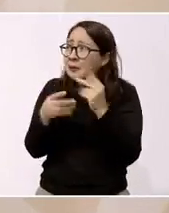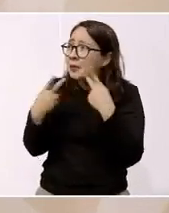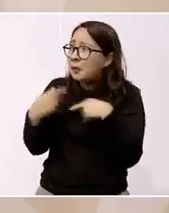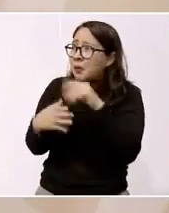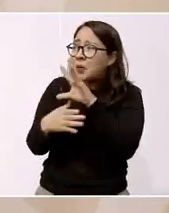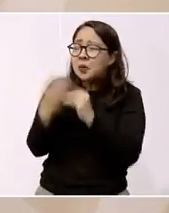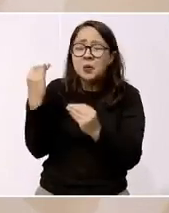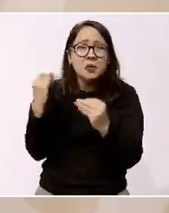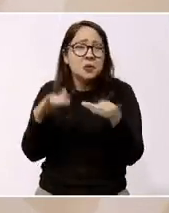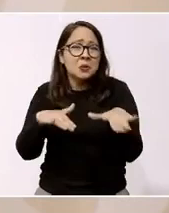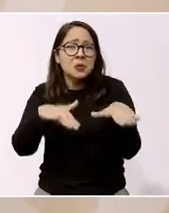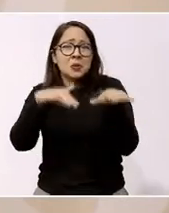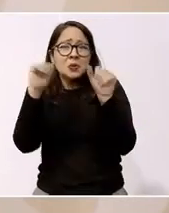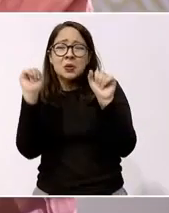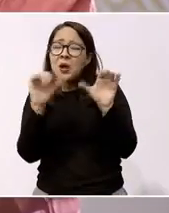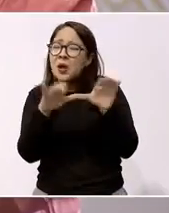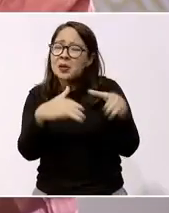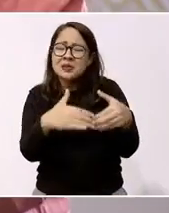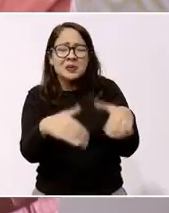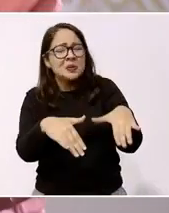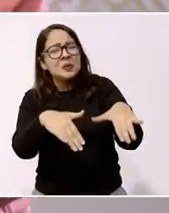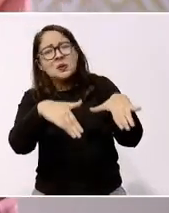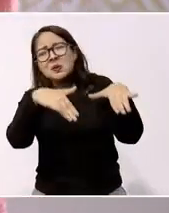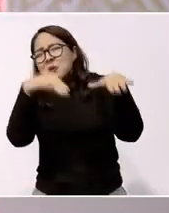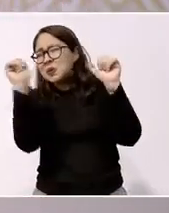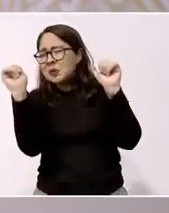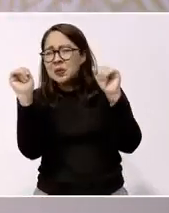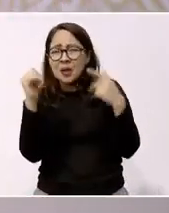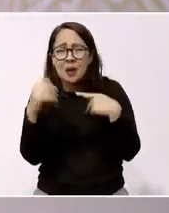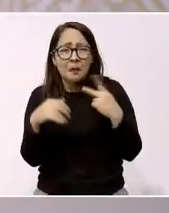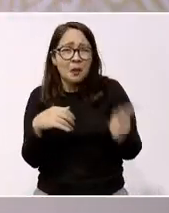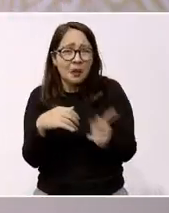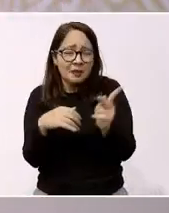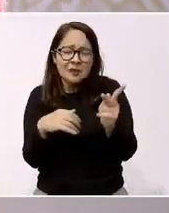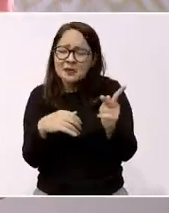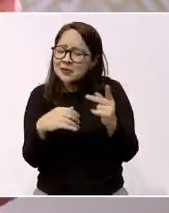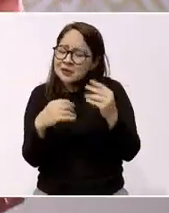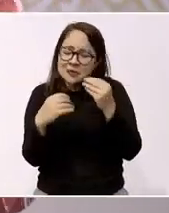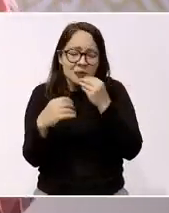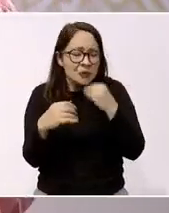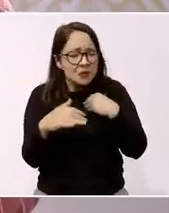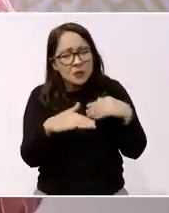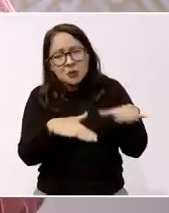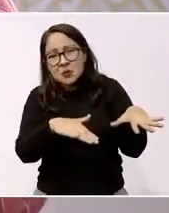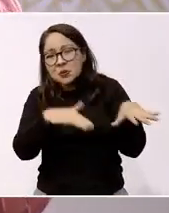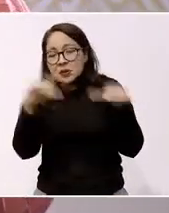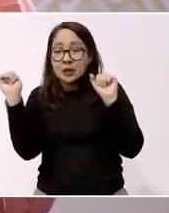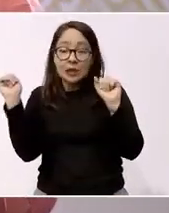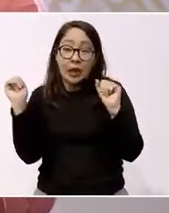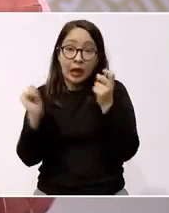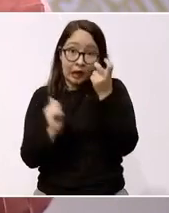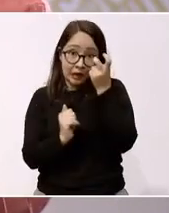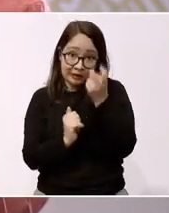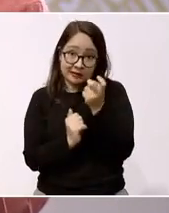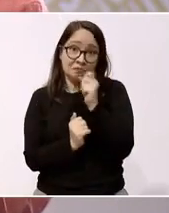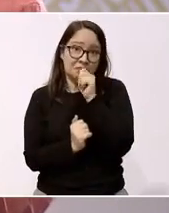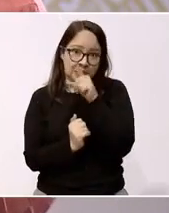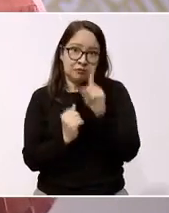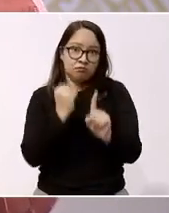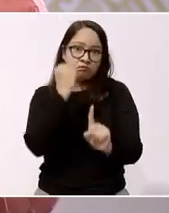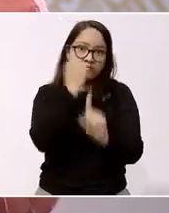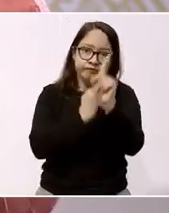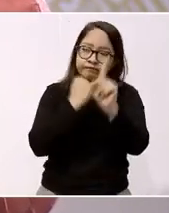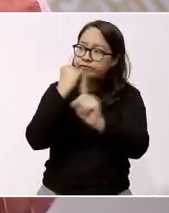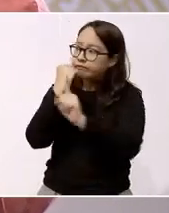que abandonar sus comunidades, que tienen que abandonar sus pueblos, y también se afecta toda